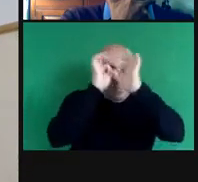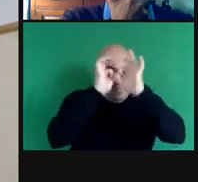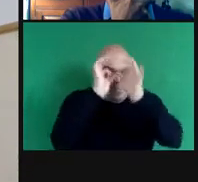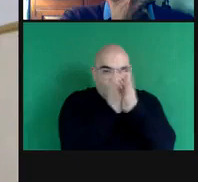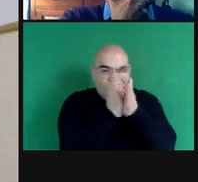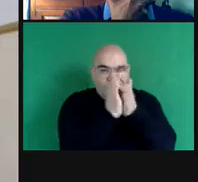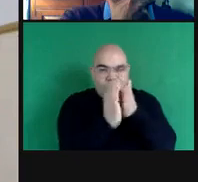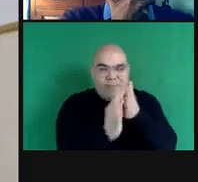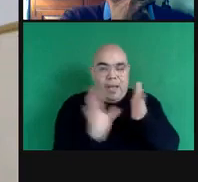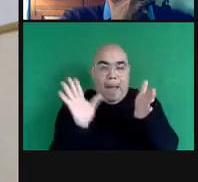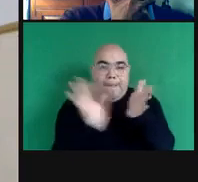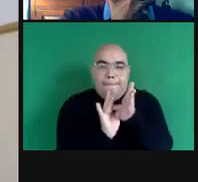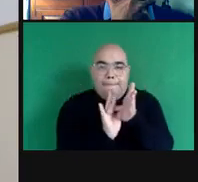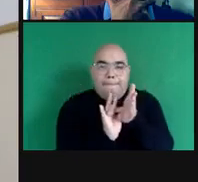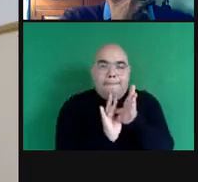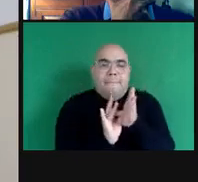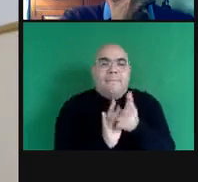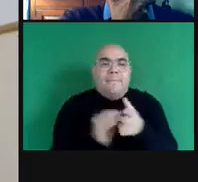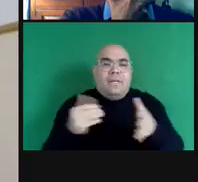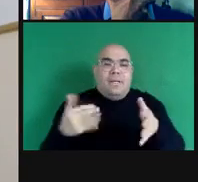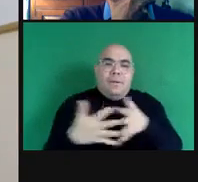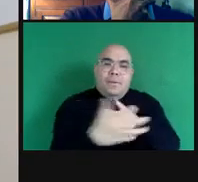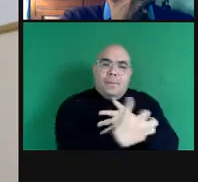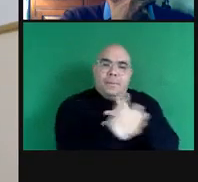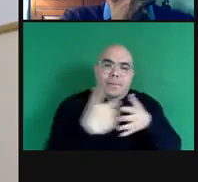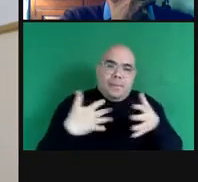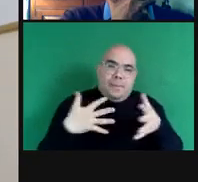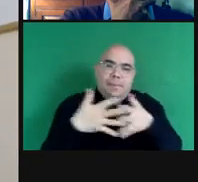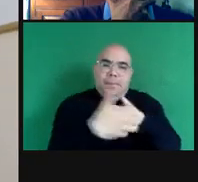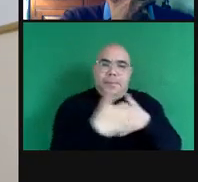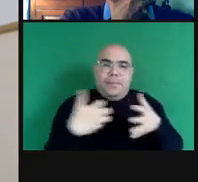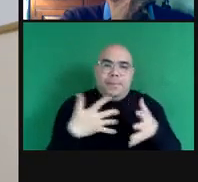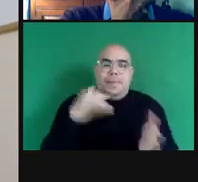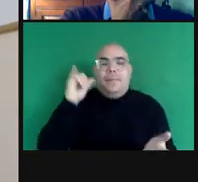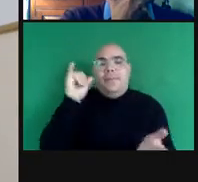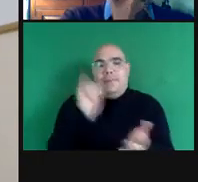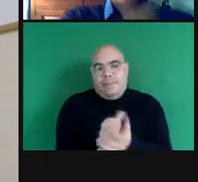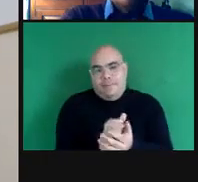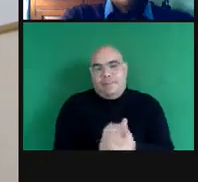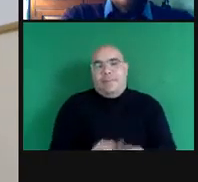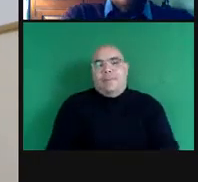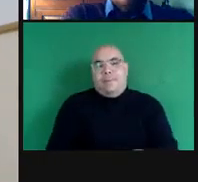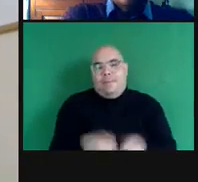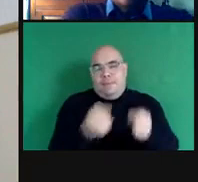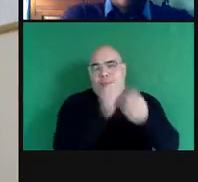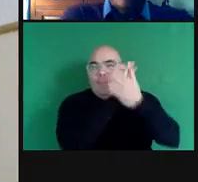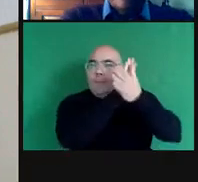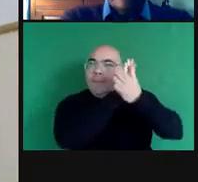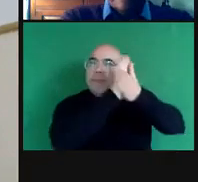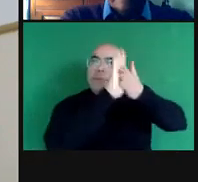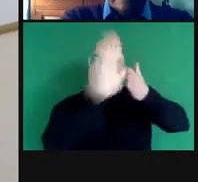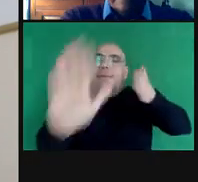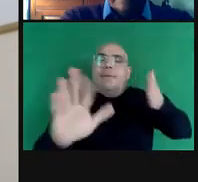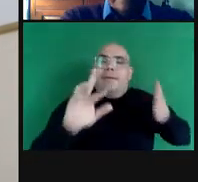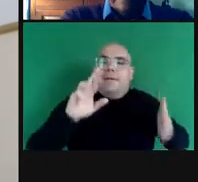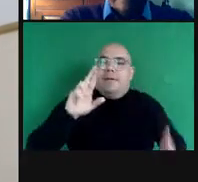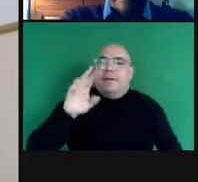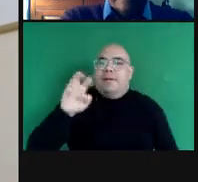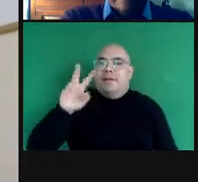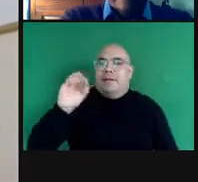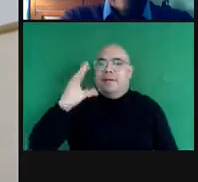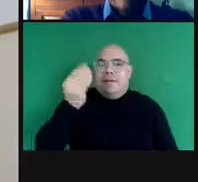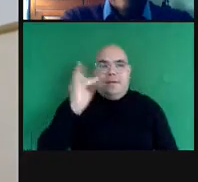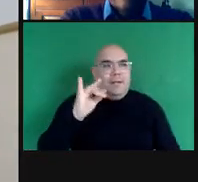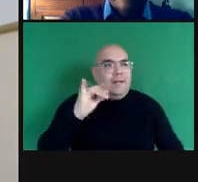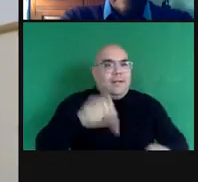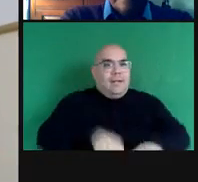respiro a la tierra. Un poco también lo que hace que este pañete o este revoque se vaya desgastando y en un